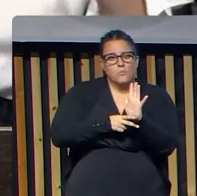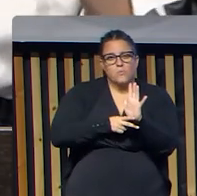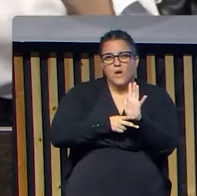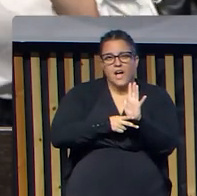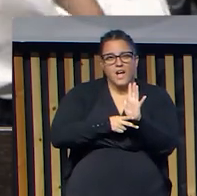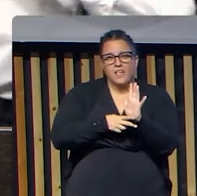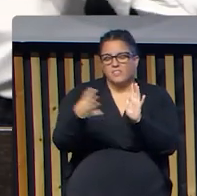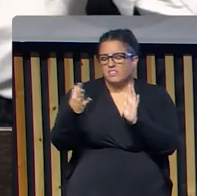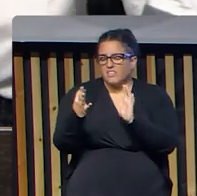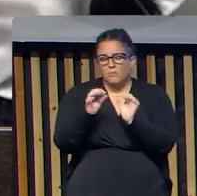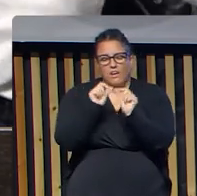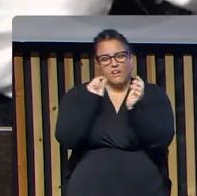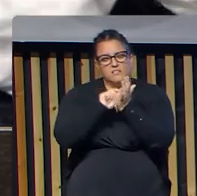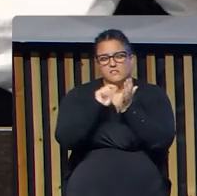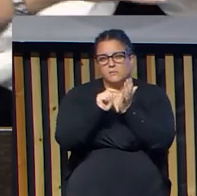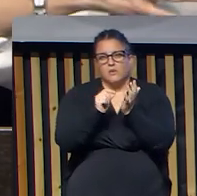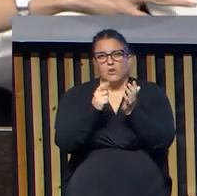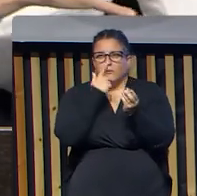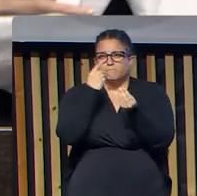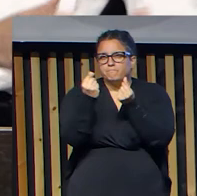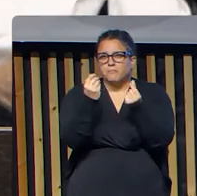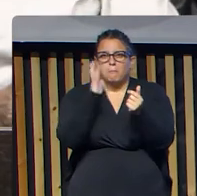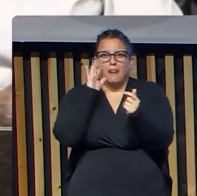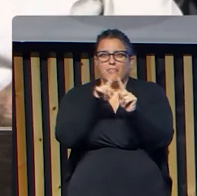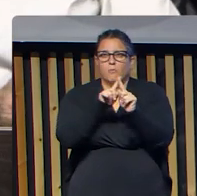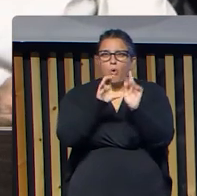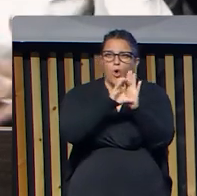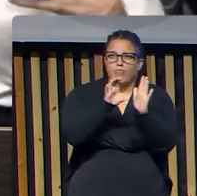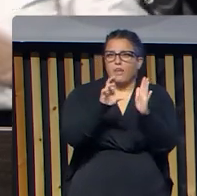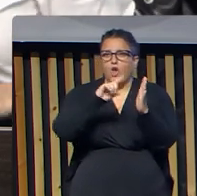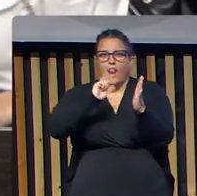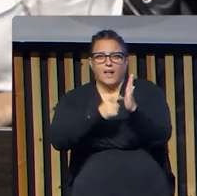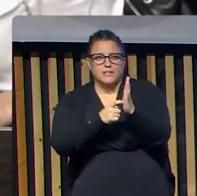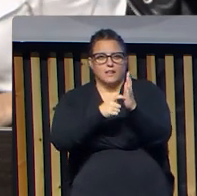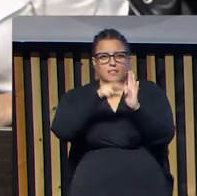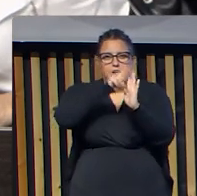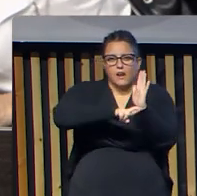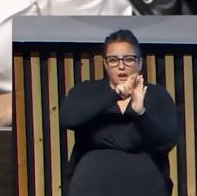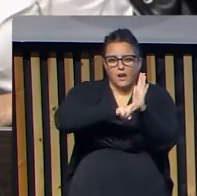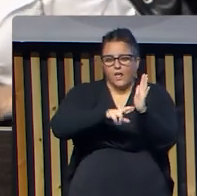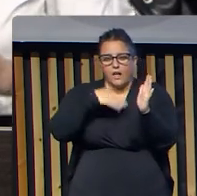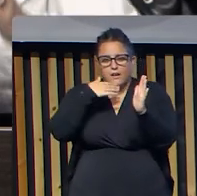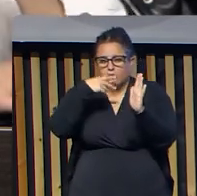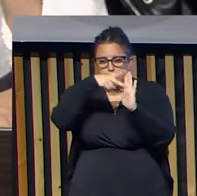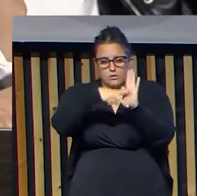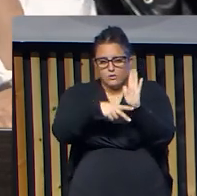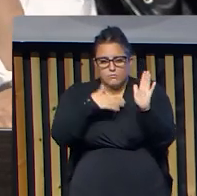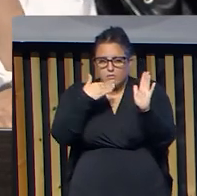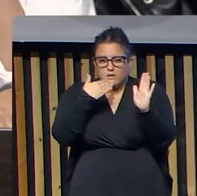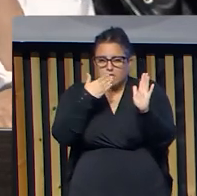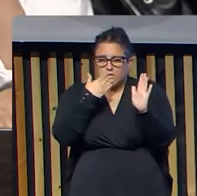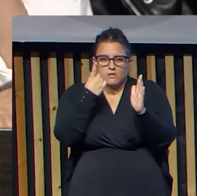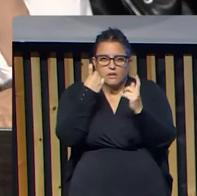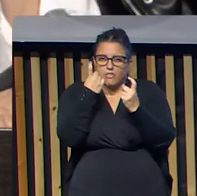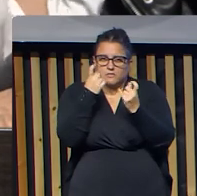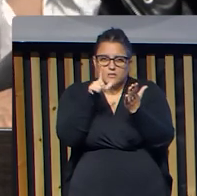regulación administración me estoy explicando que tiene que ser pomposo hay una